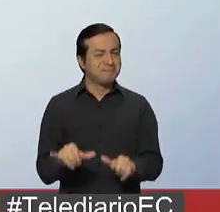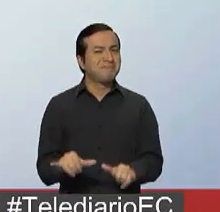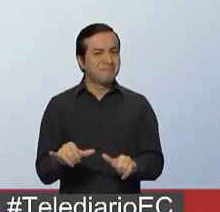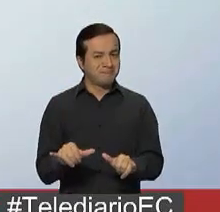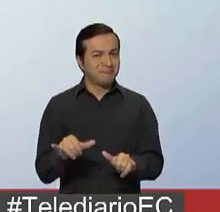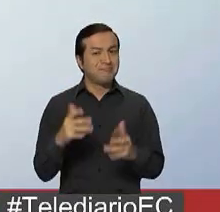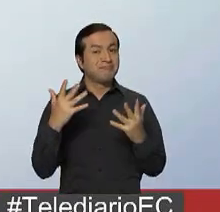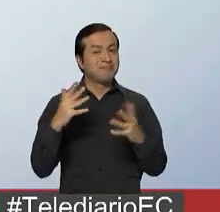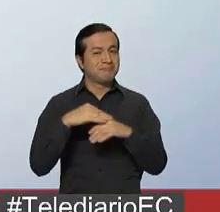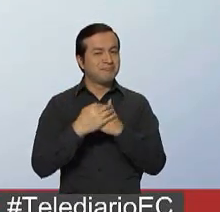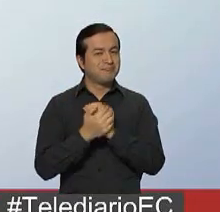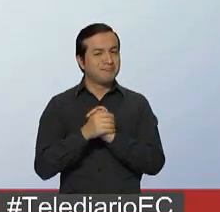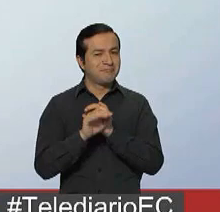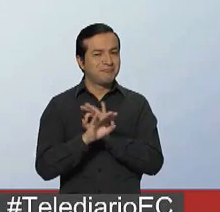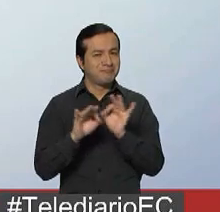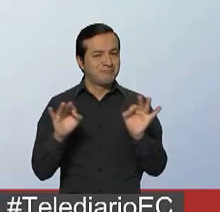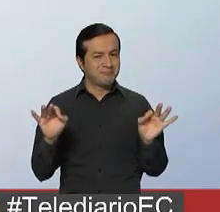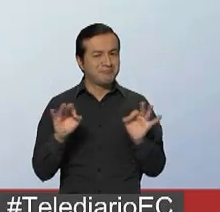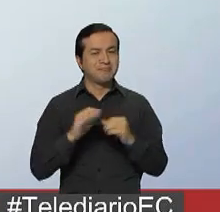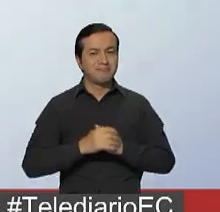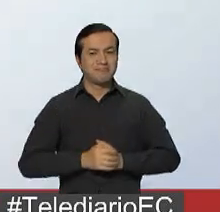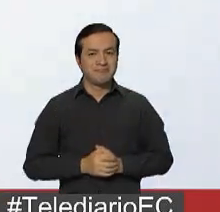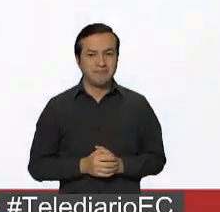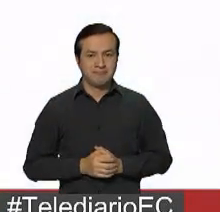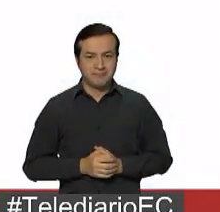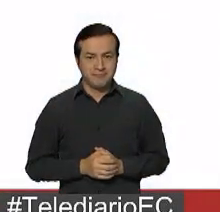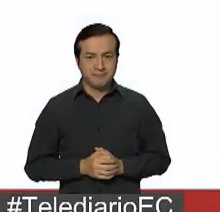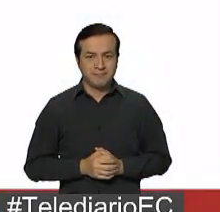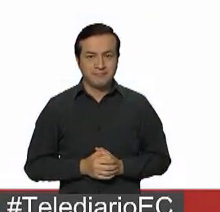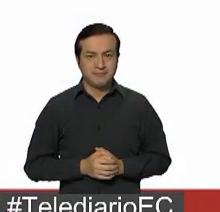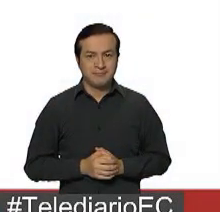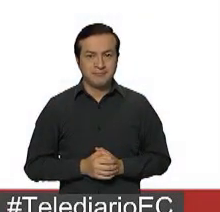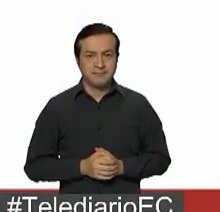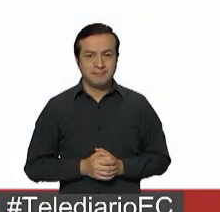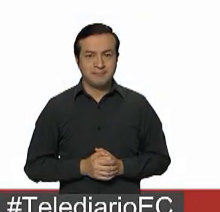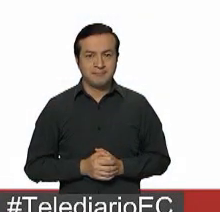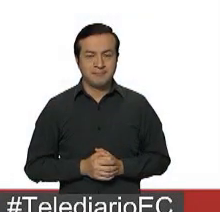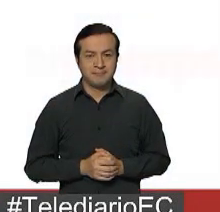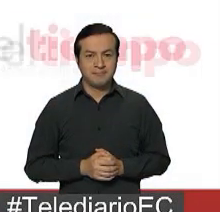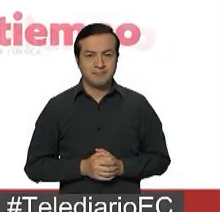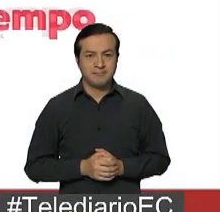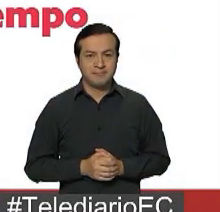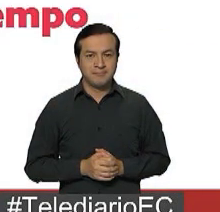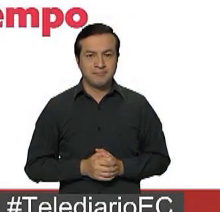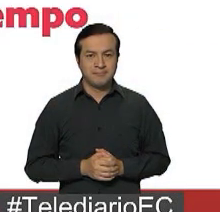y la mejor arma son tus manos limpias no